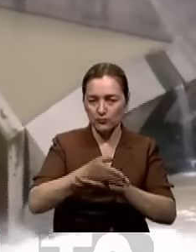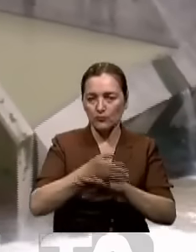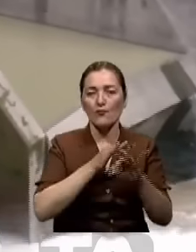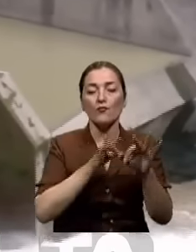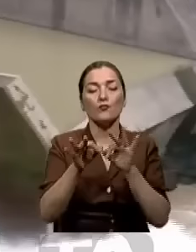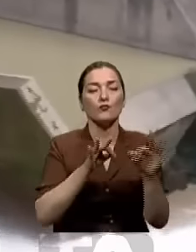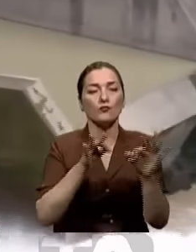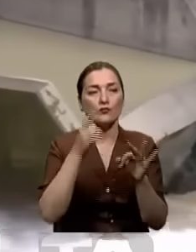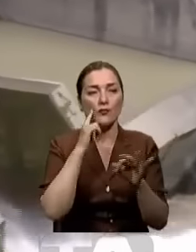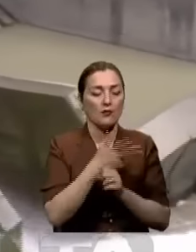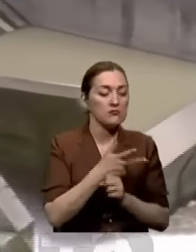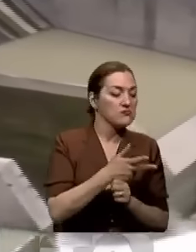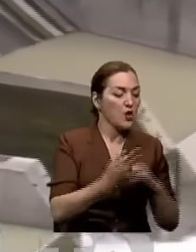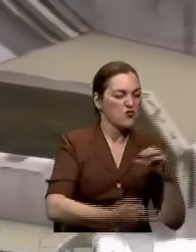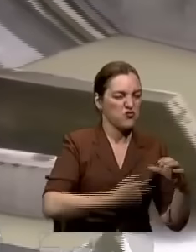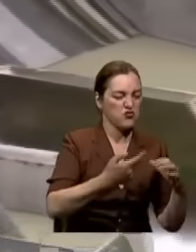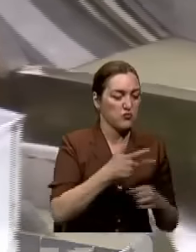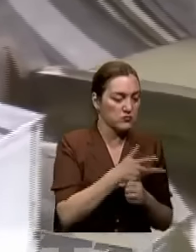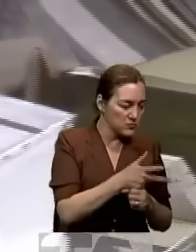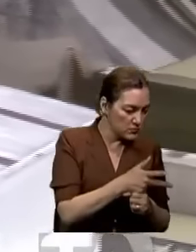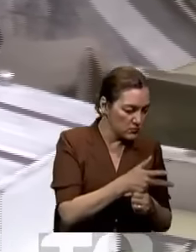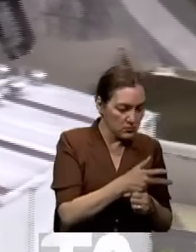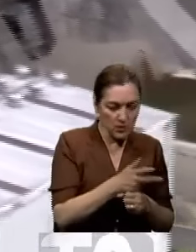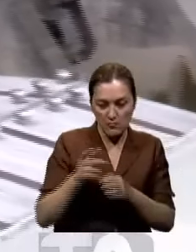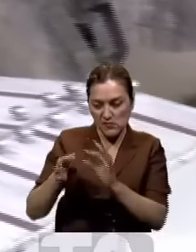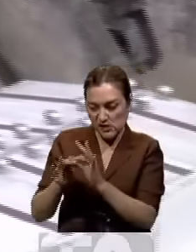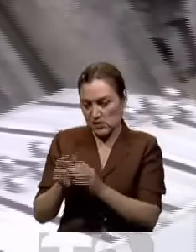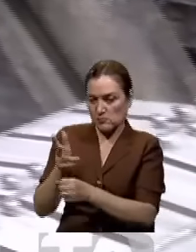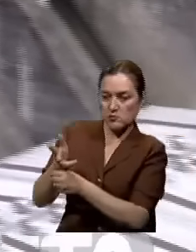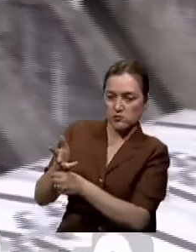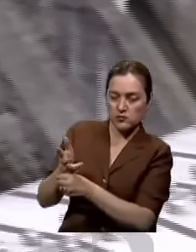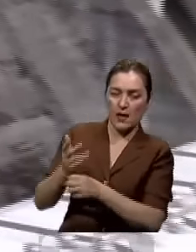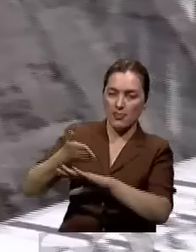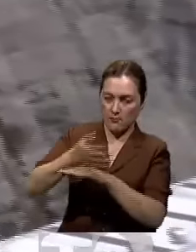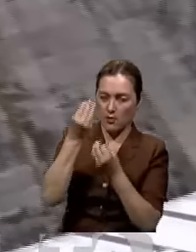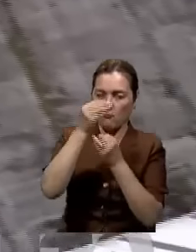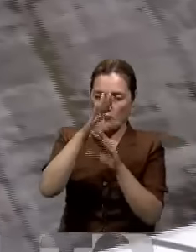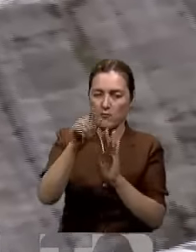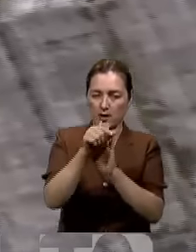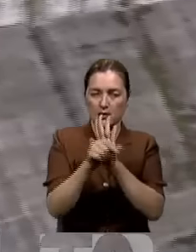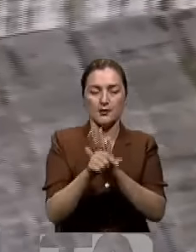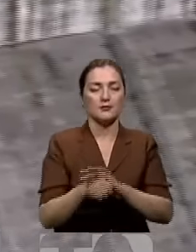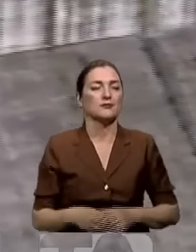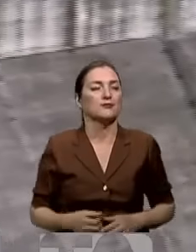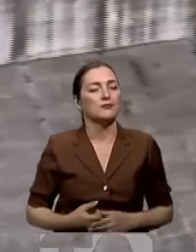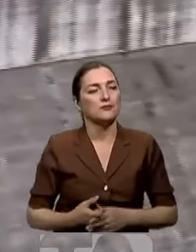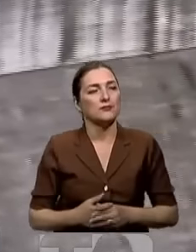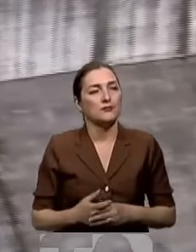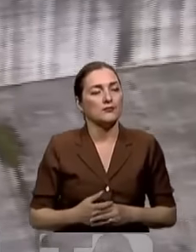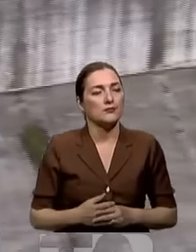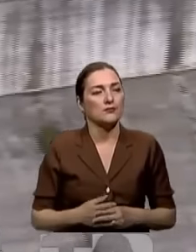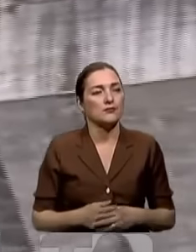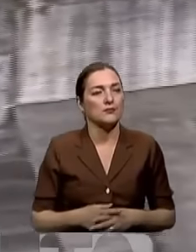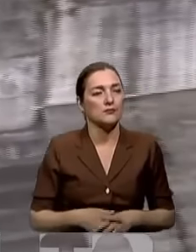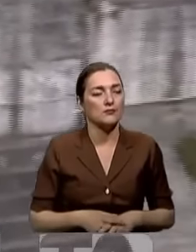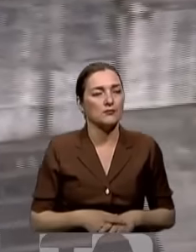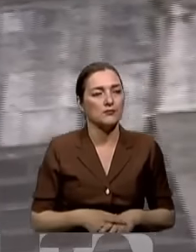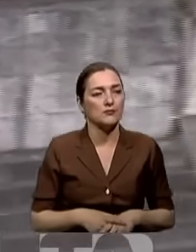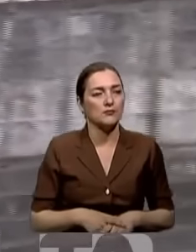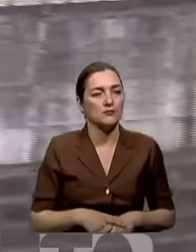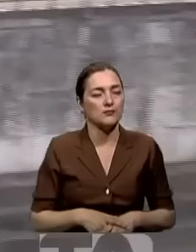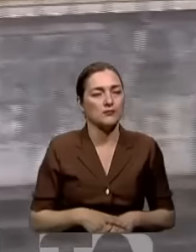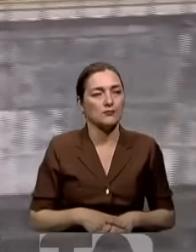las turbinas, constataremos su funcionamiento y les contaremos pues más detalles sobre el estado de esta central en